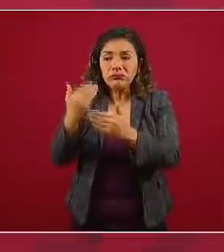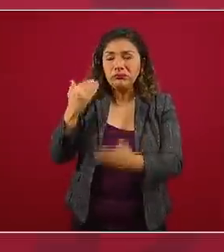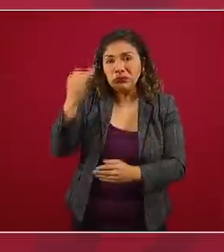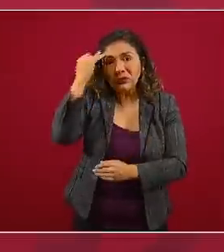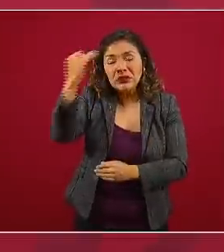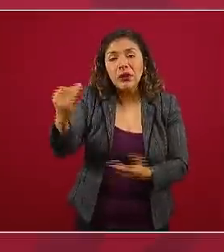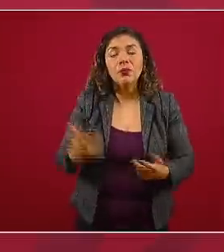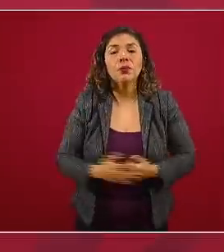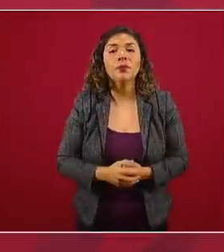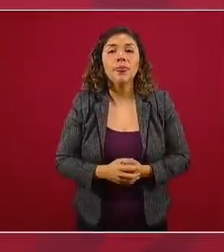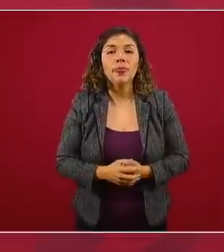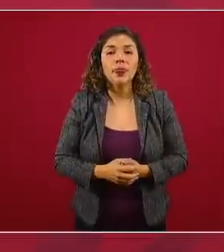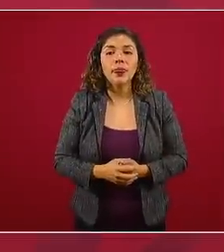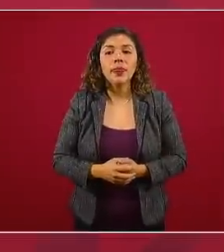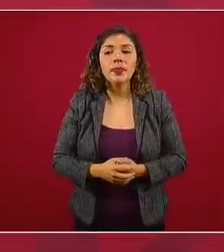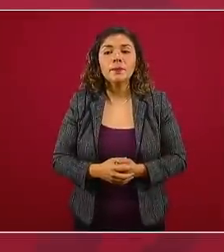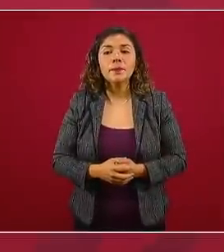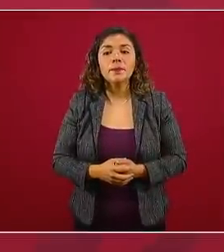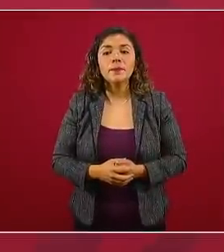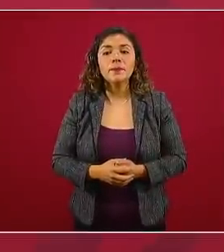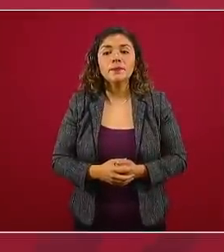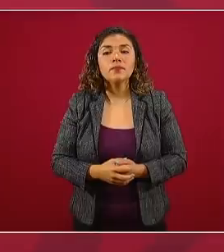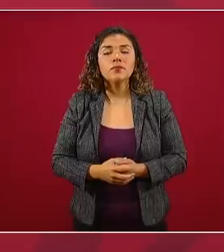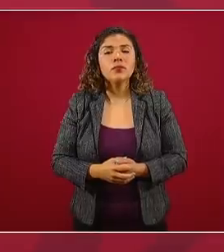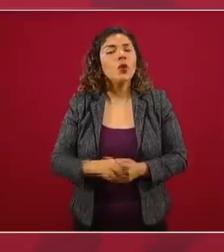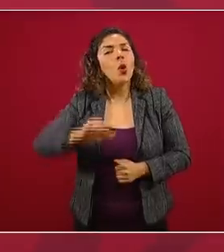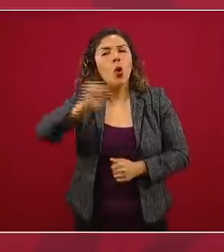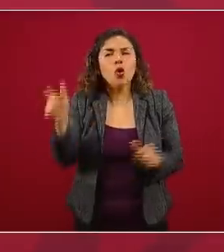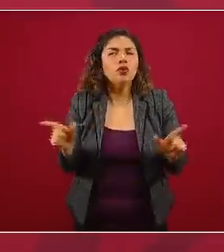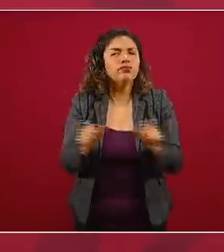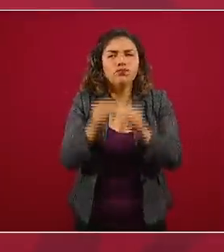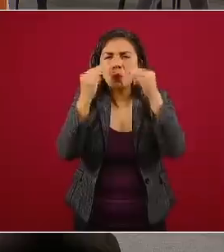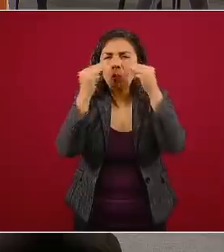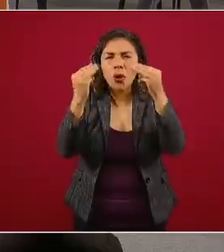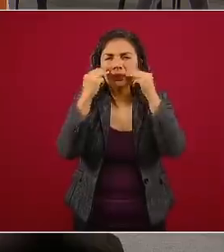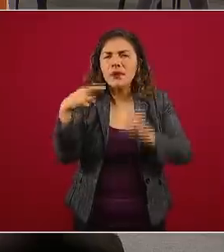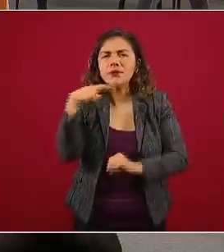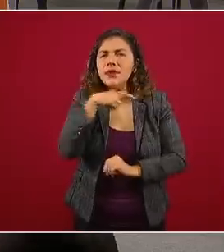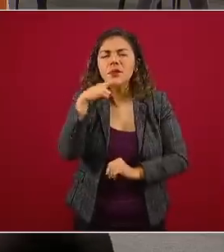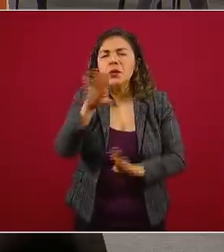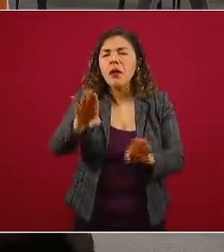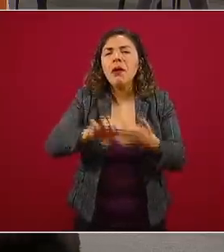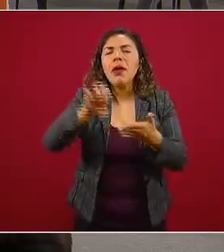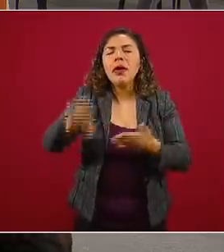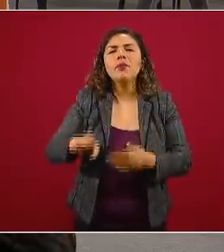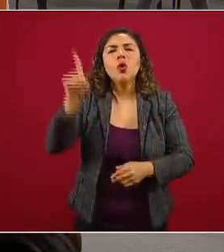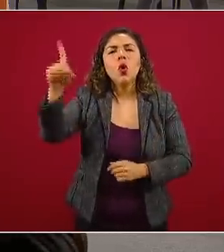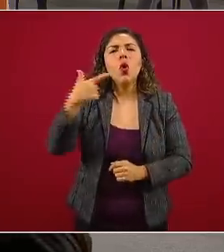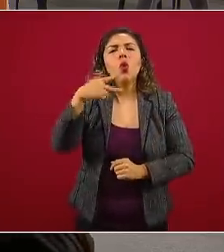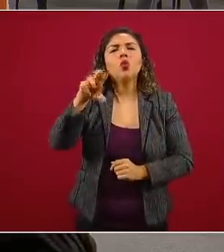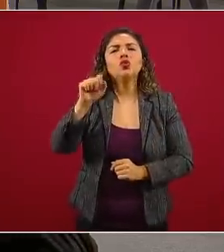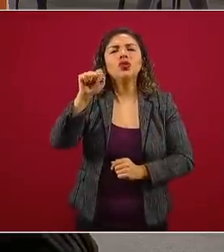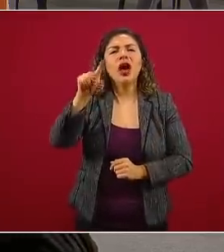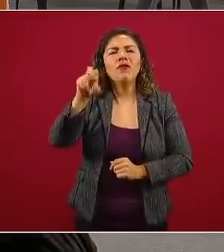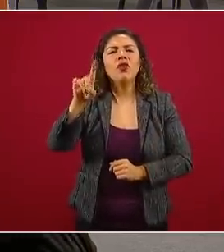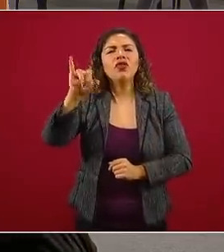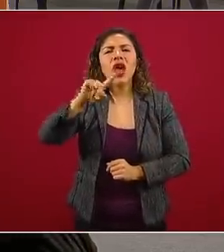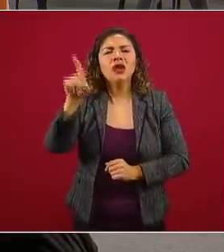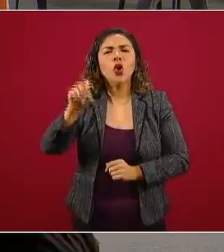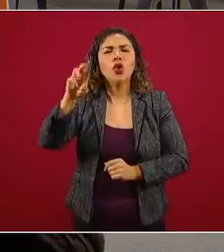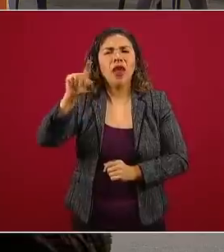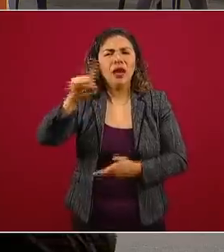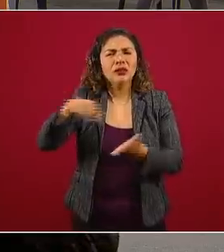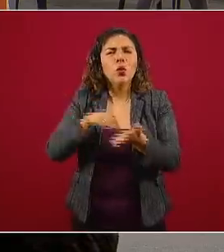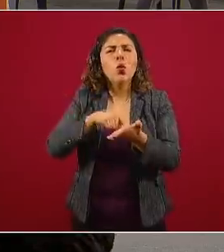la siguiente por favor una breve muestra muy rápido por ejemplo en gustavo díaz ordaz esto en tamaulipas